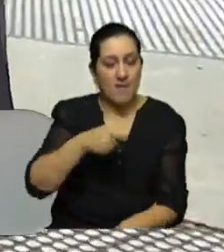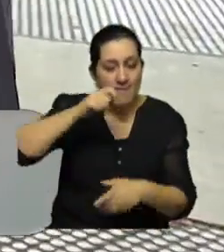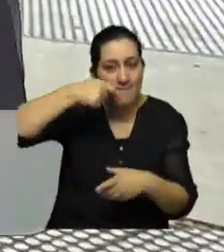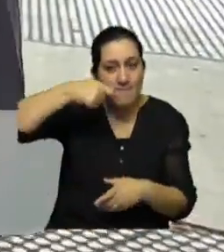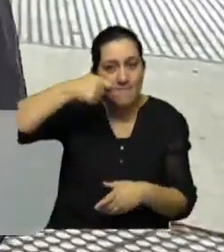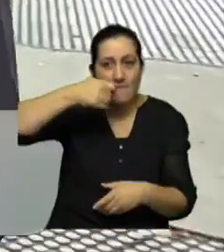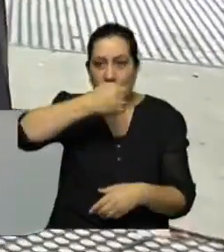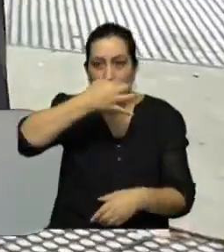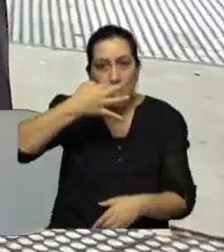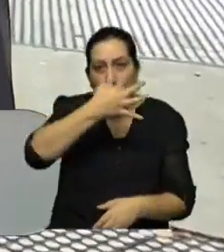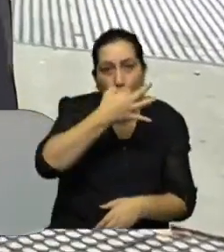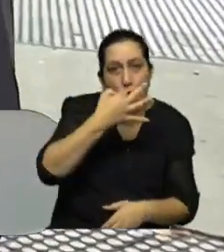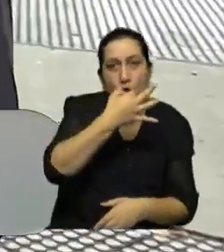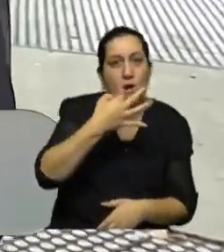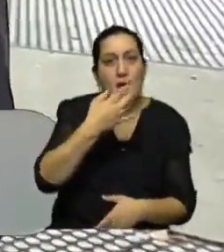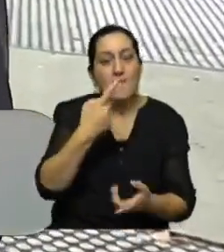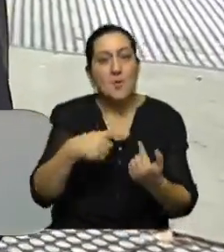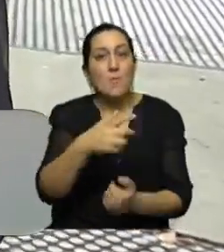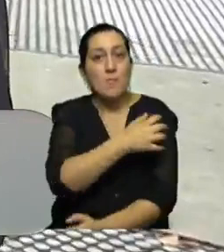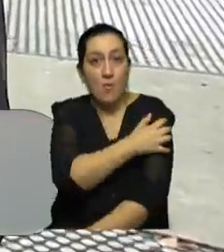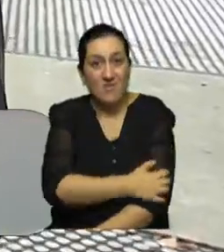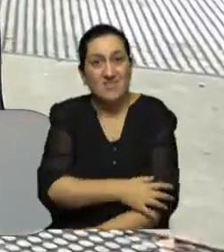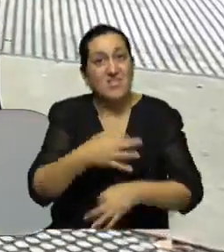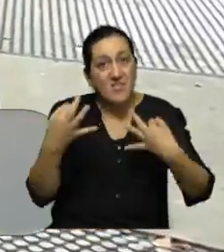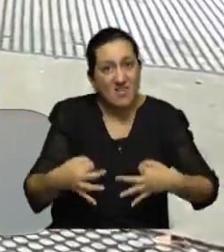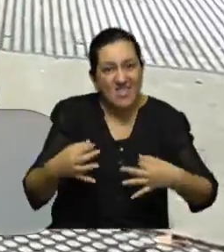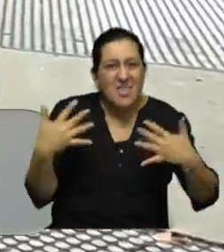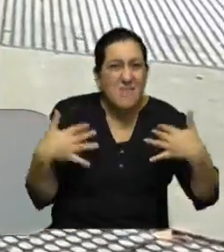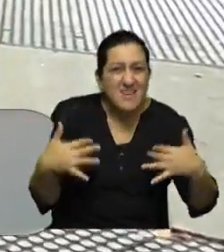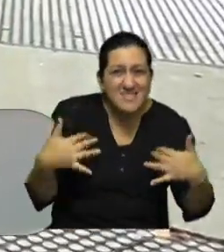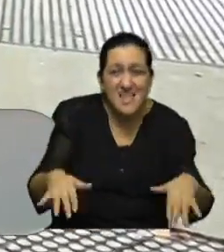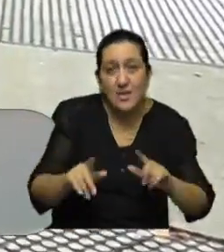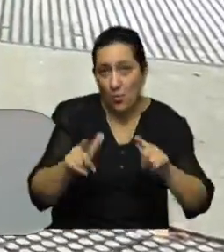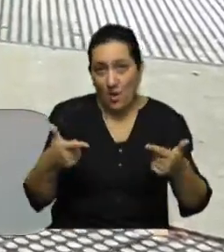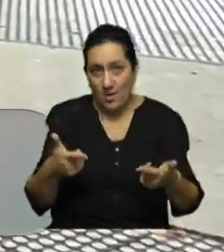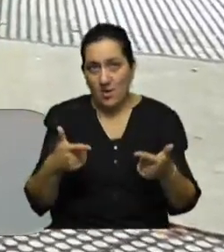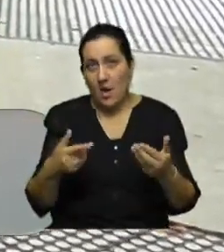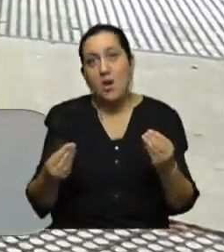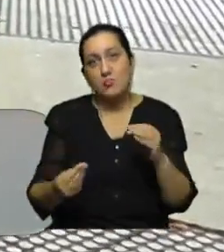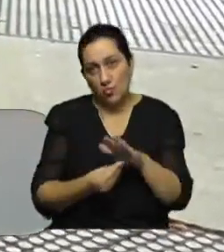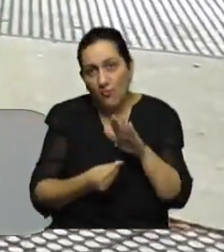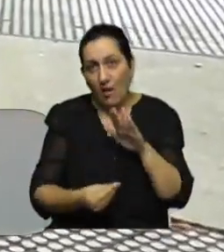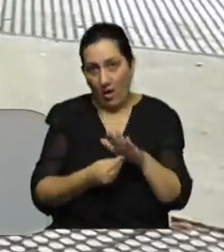y eso, pero pobreza en sí no hay tanta. Hay gente que